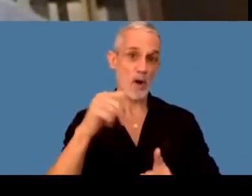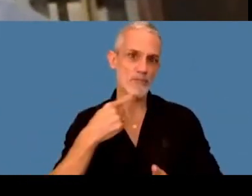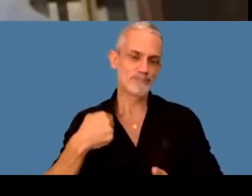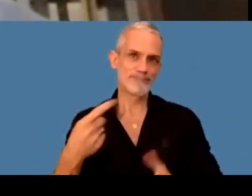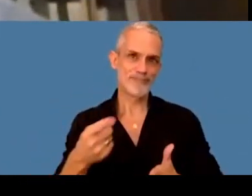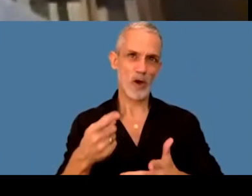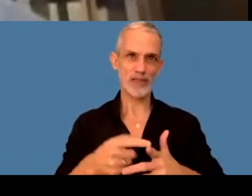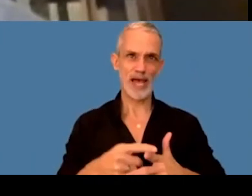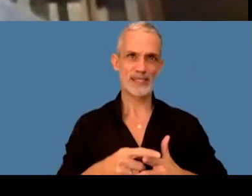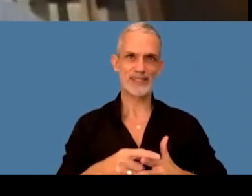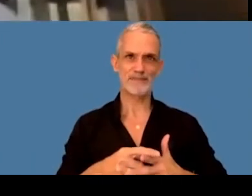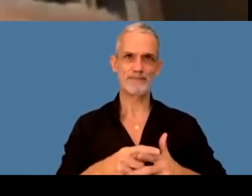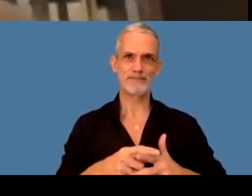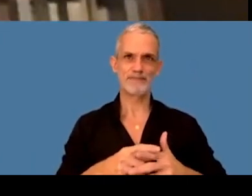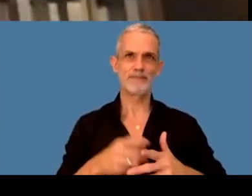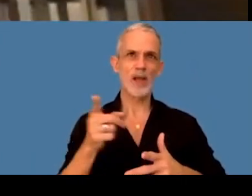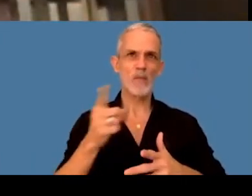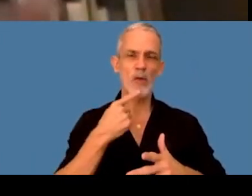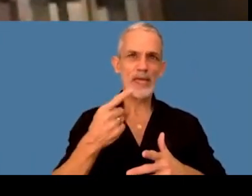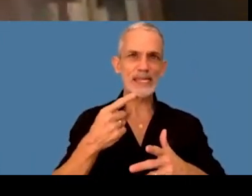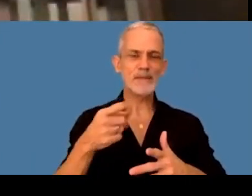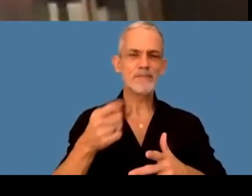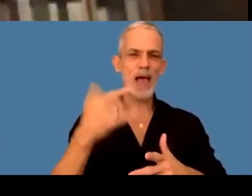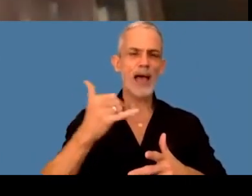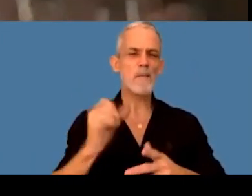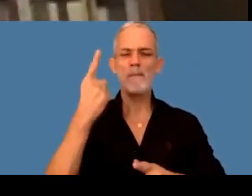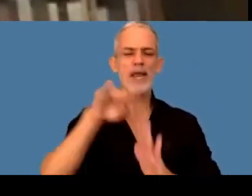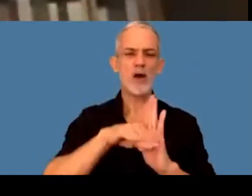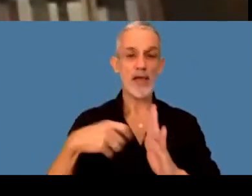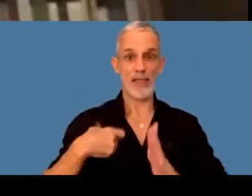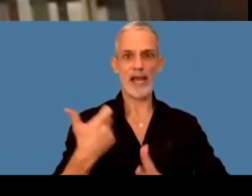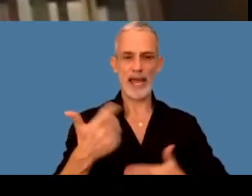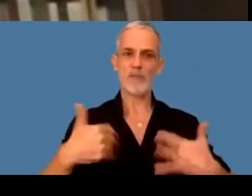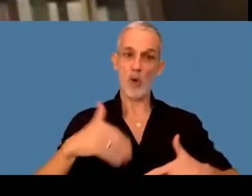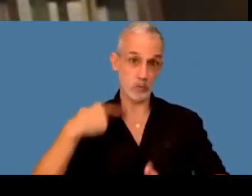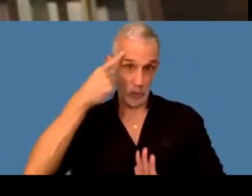señalás, vos dijiste hay una prioridad de lo gremial, si no interpreté mal,